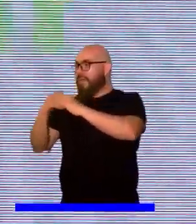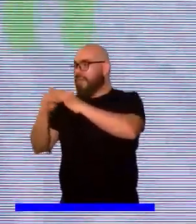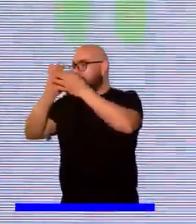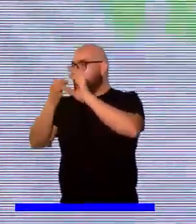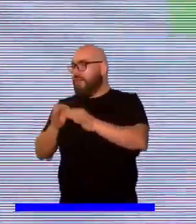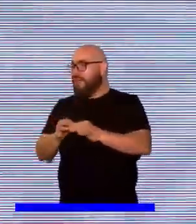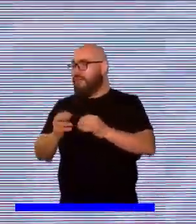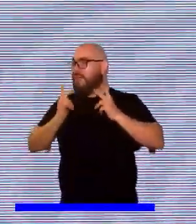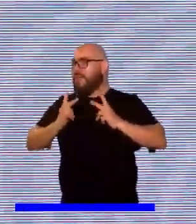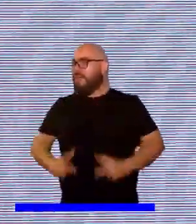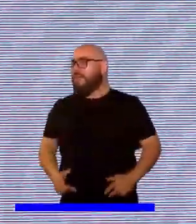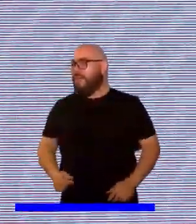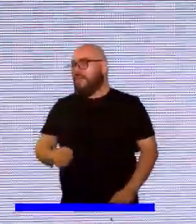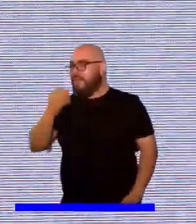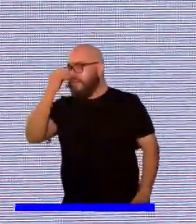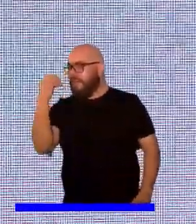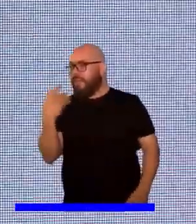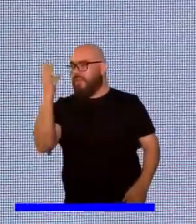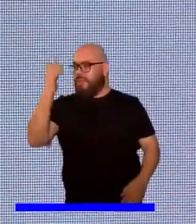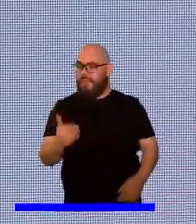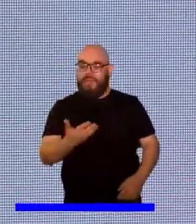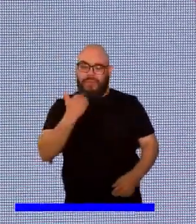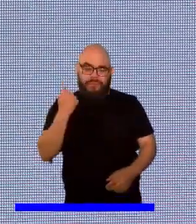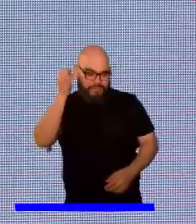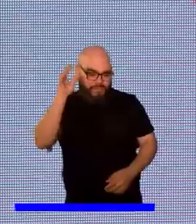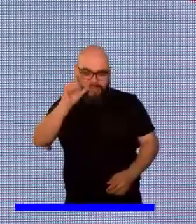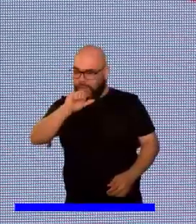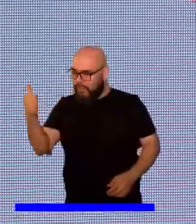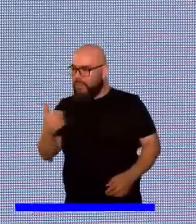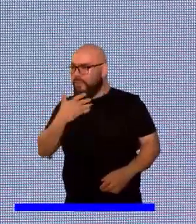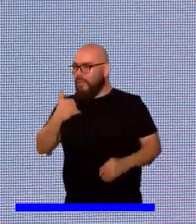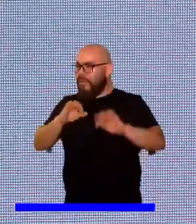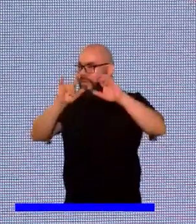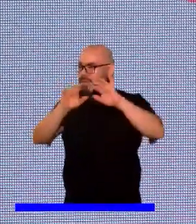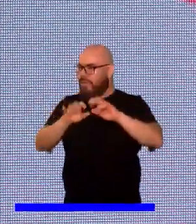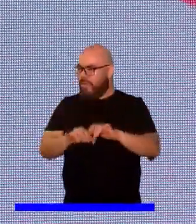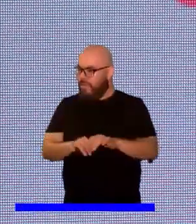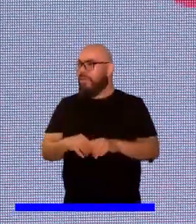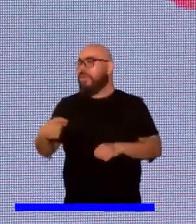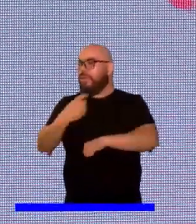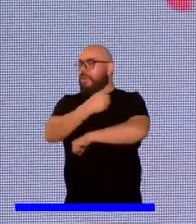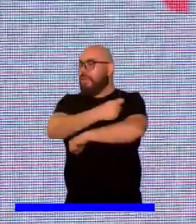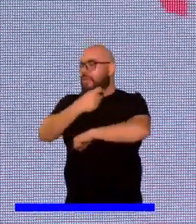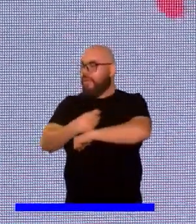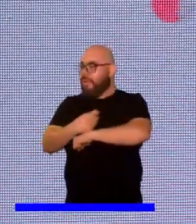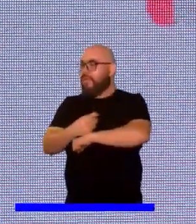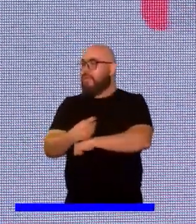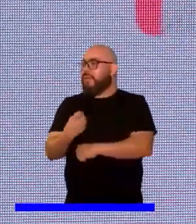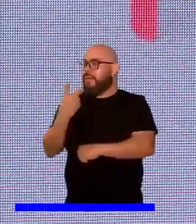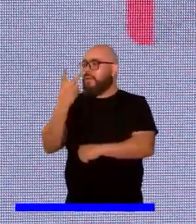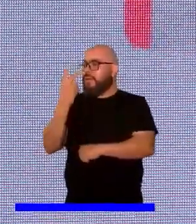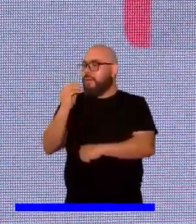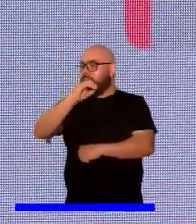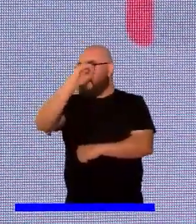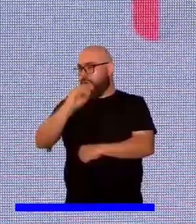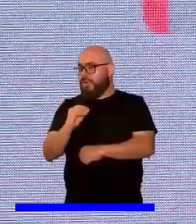persona estuvo frustrada por esto y dijo, como puede haber algo mejor, lo voy a hacer. Y dentro de Google hay algo que se llama un 20%,